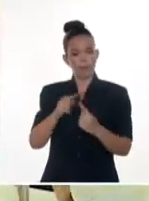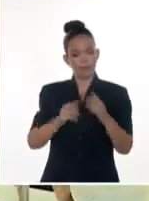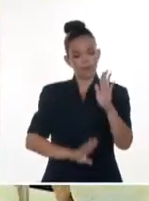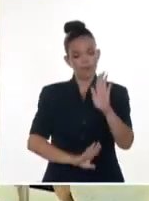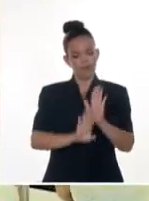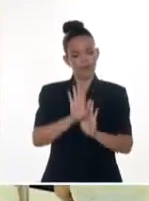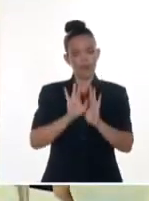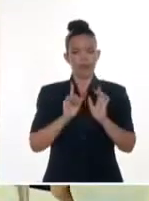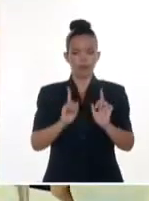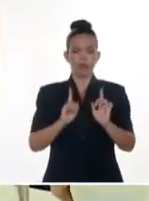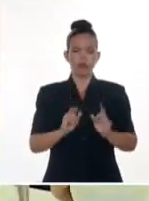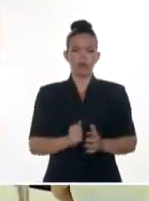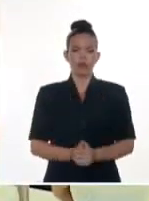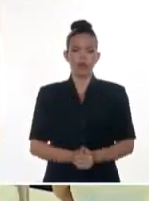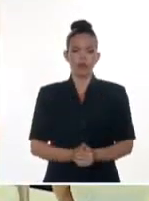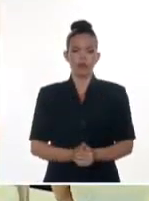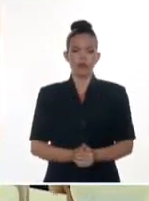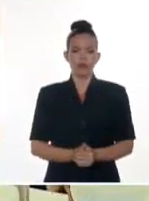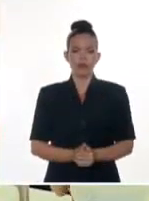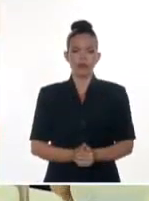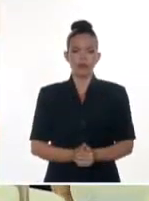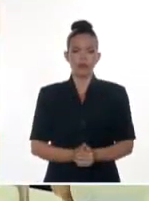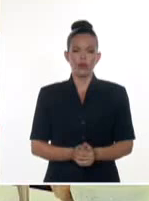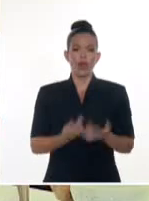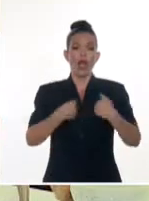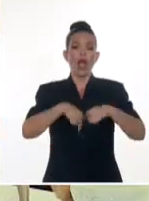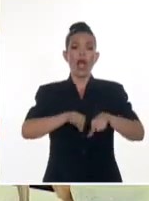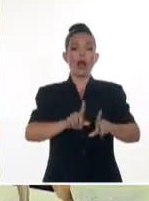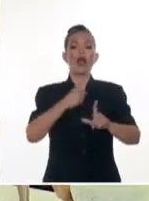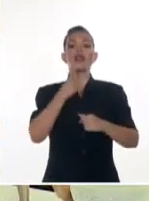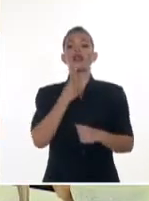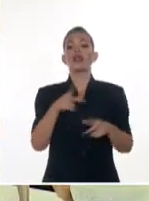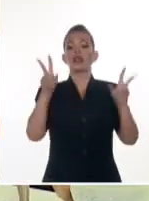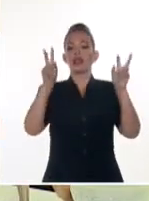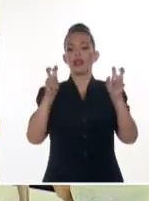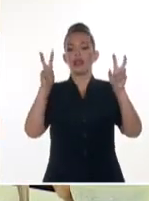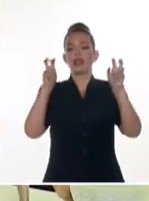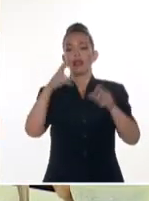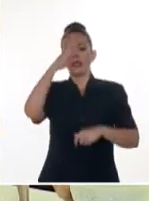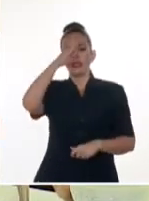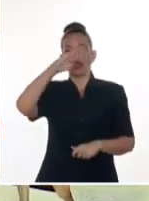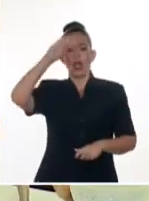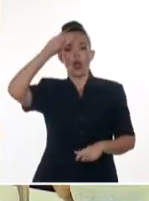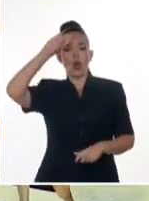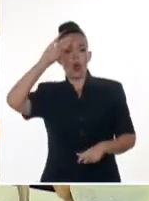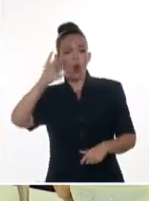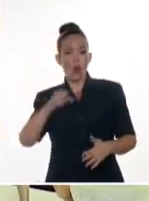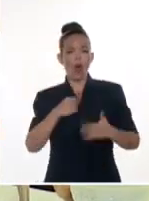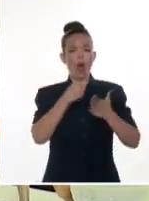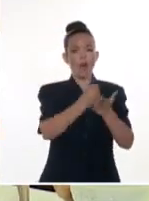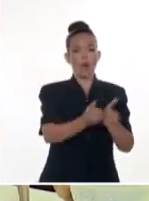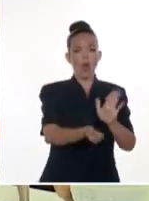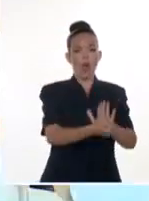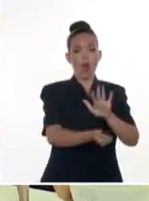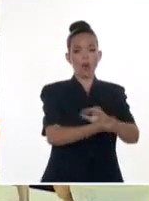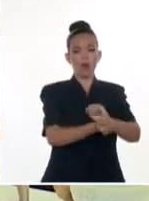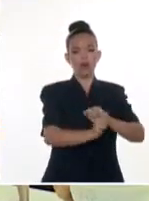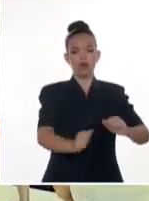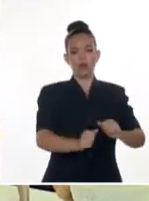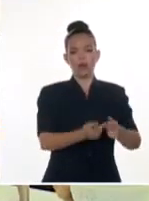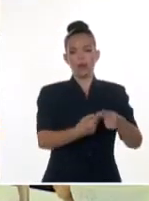la idea de que Cuba es un patrocinador de terrorismo, lo cual no tiene un base